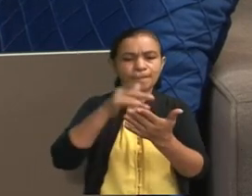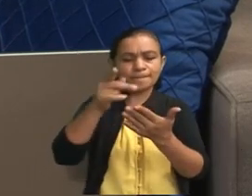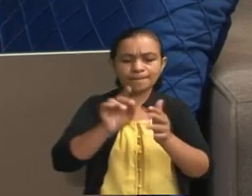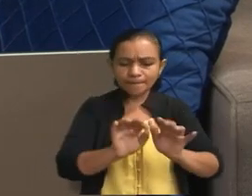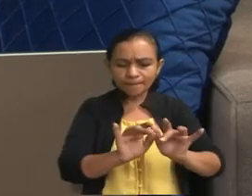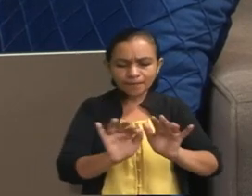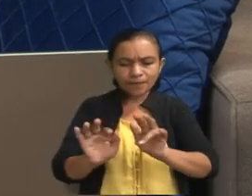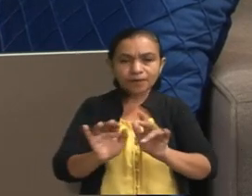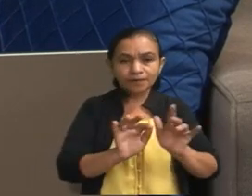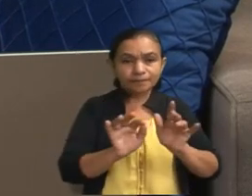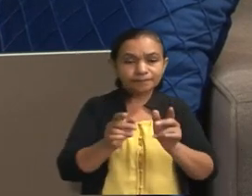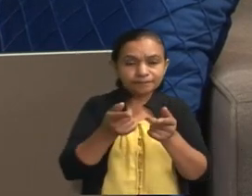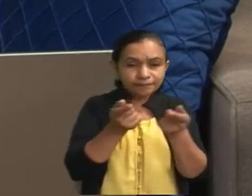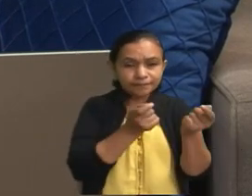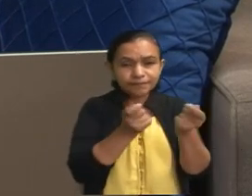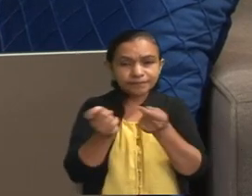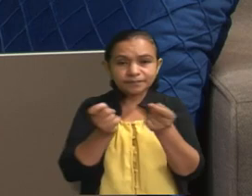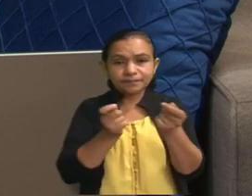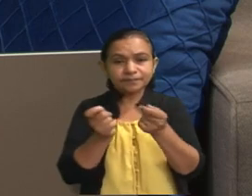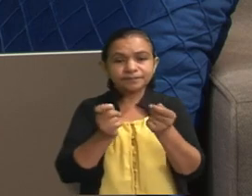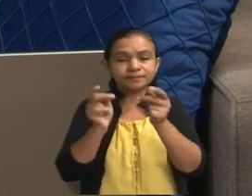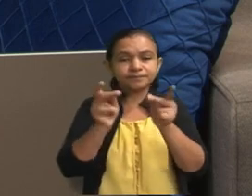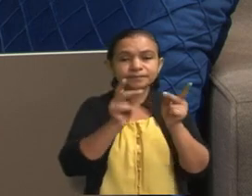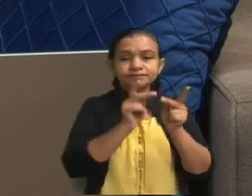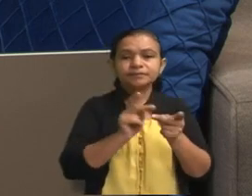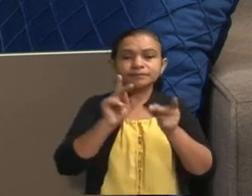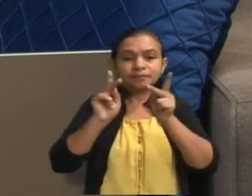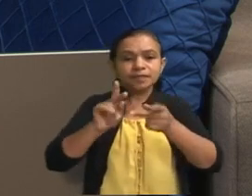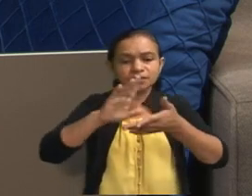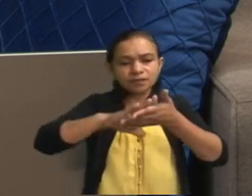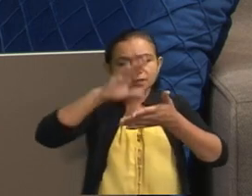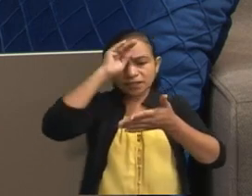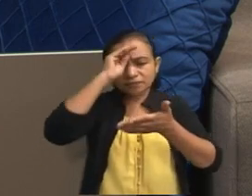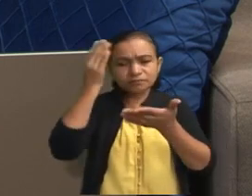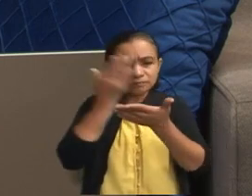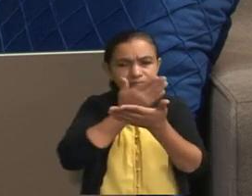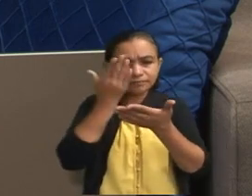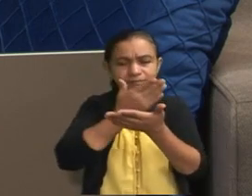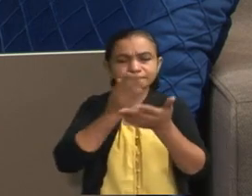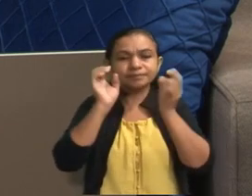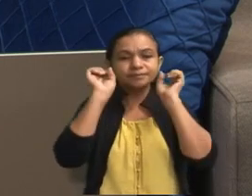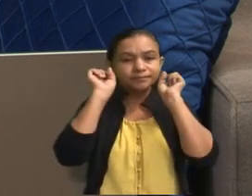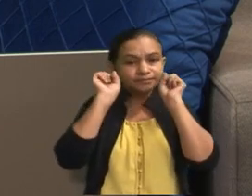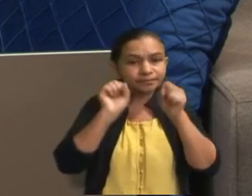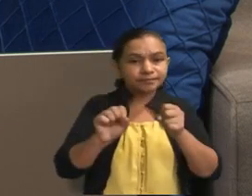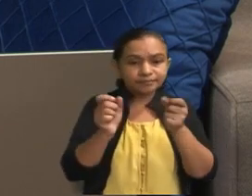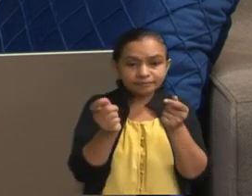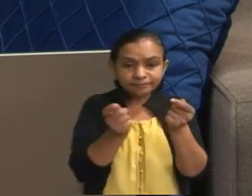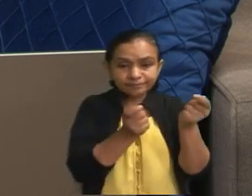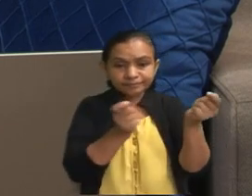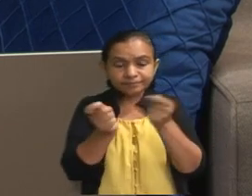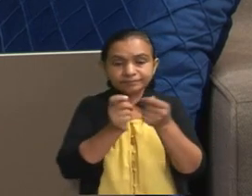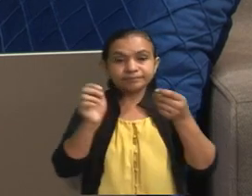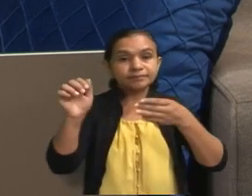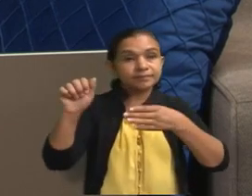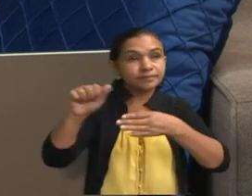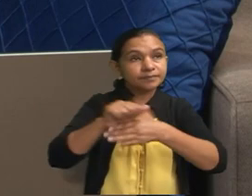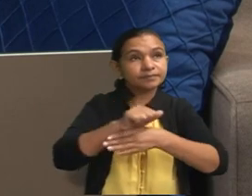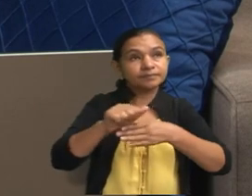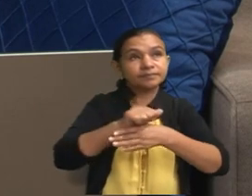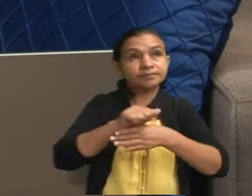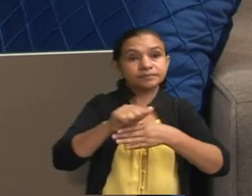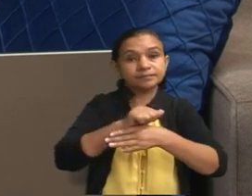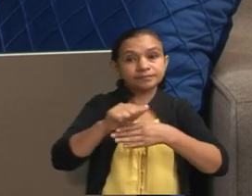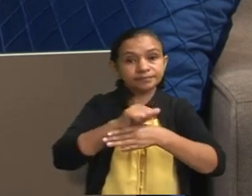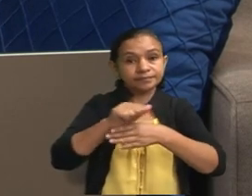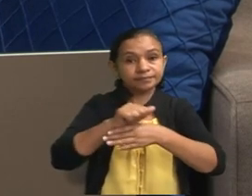cálculo. También nuestro personal está capacitado para preparar un simulacro,